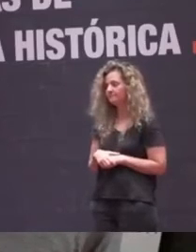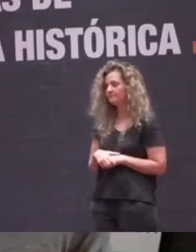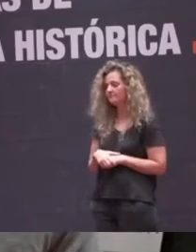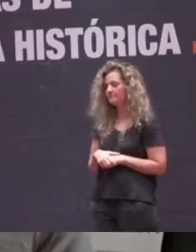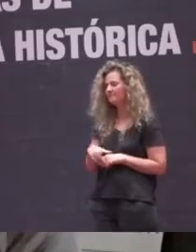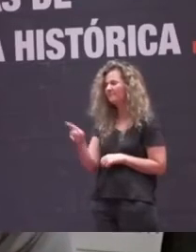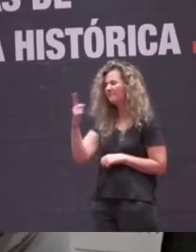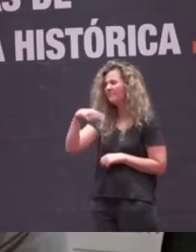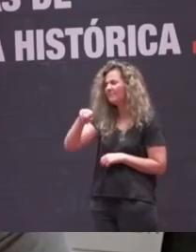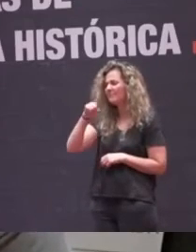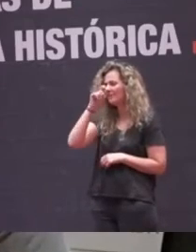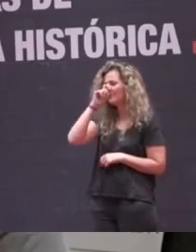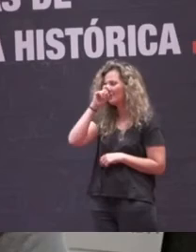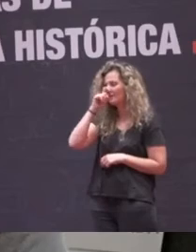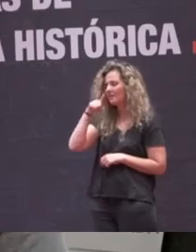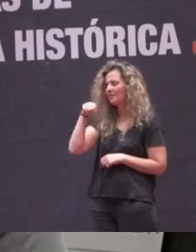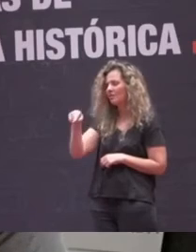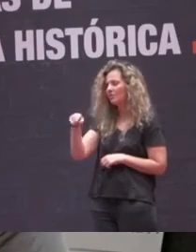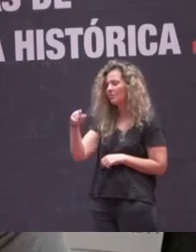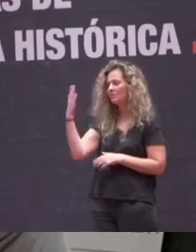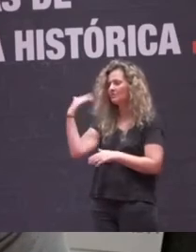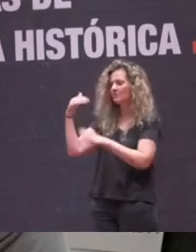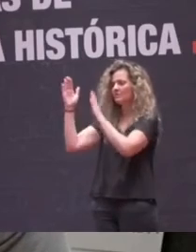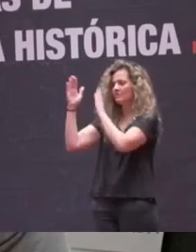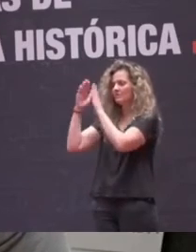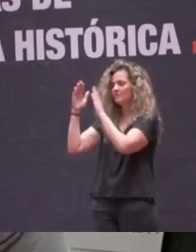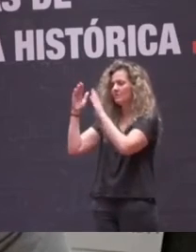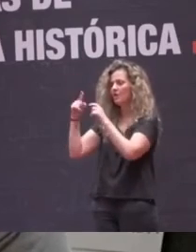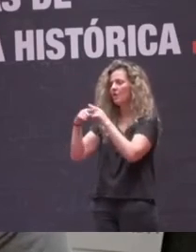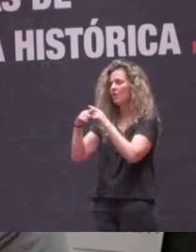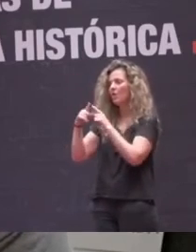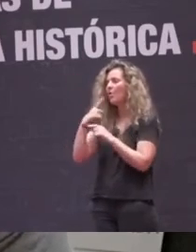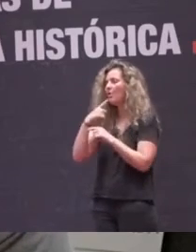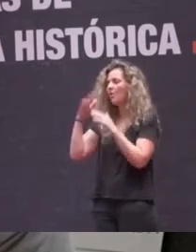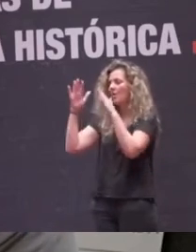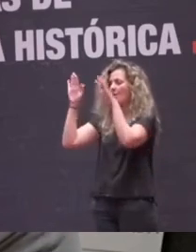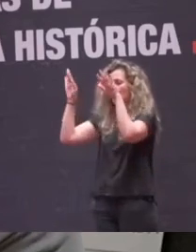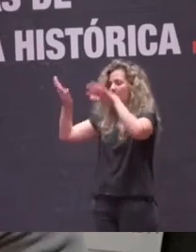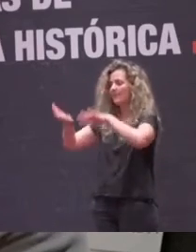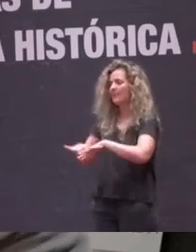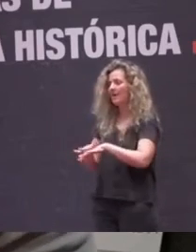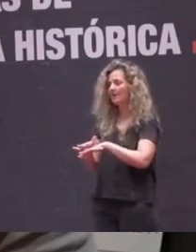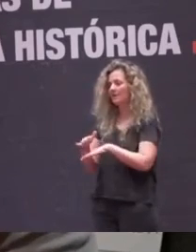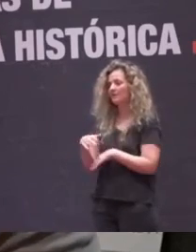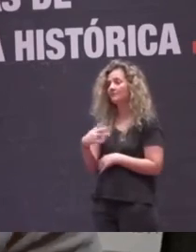Si lembrades, estaban en aquel momento co tema do Valle dos Caídos, ¿no? Dicir, que prácticamente estaban